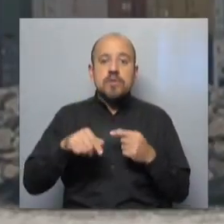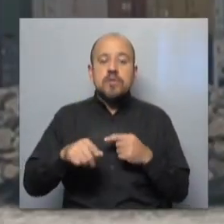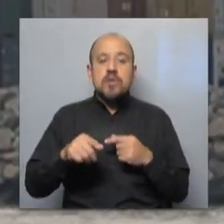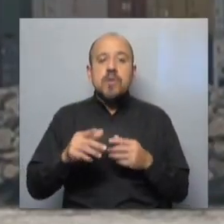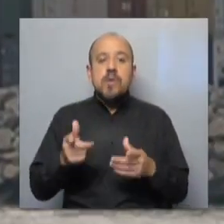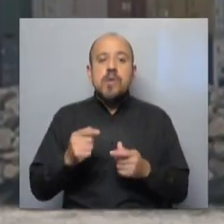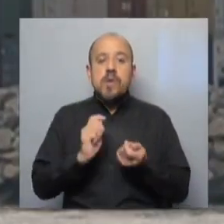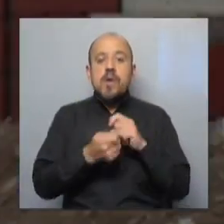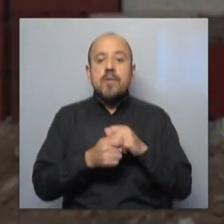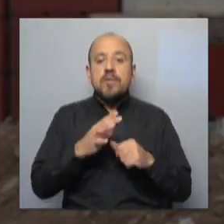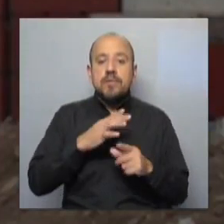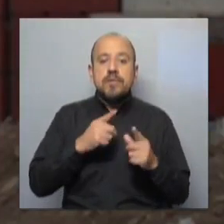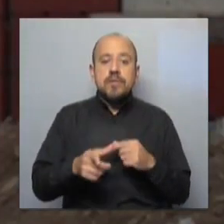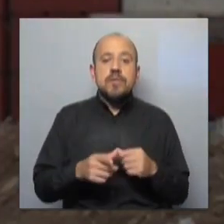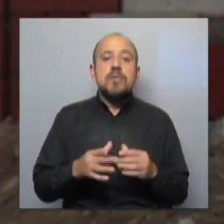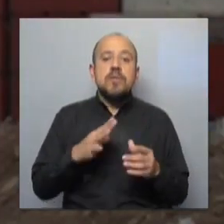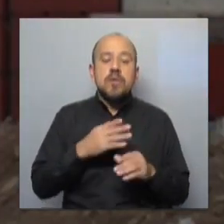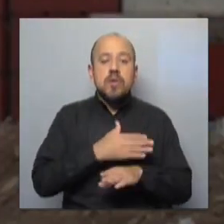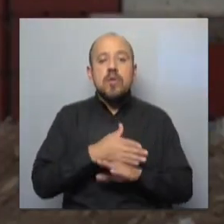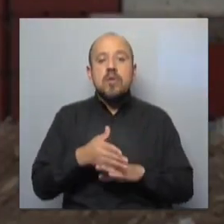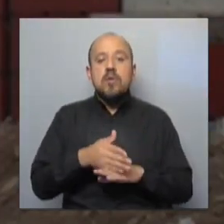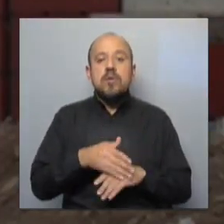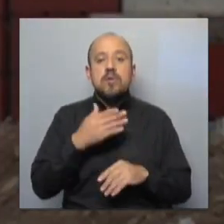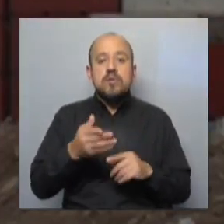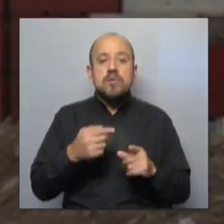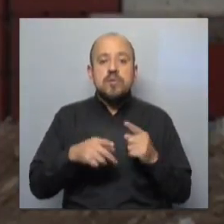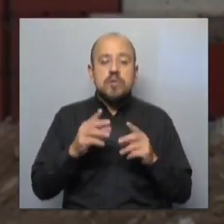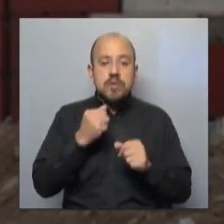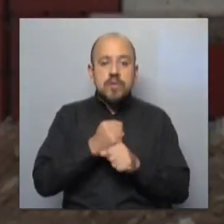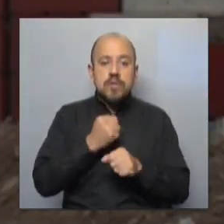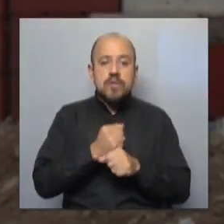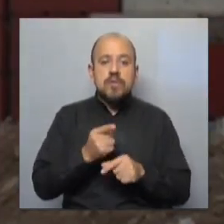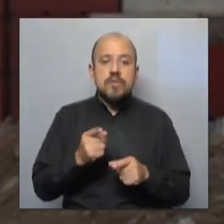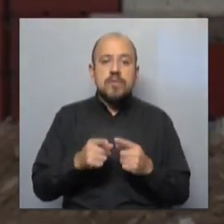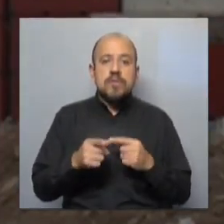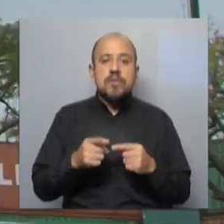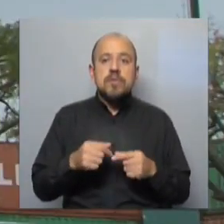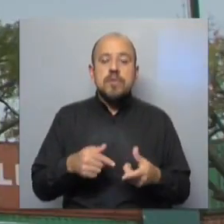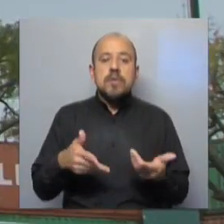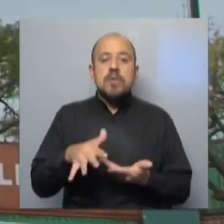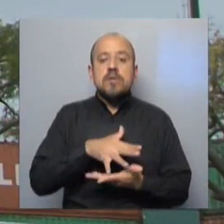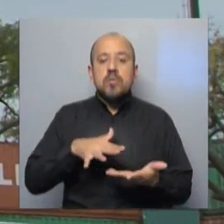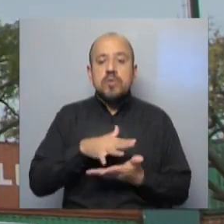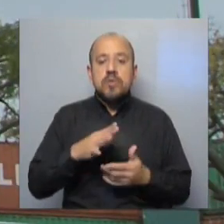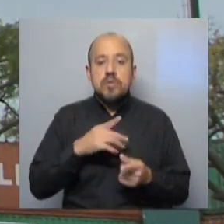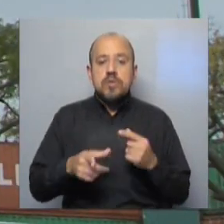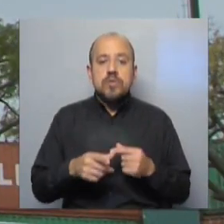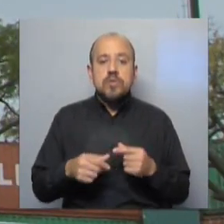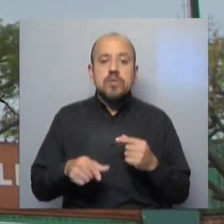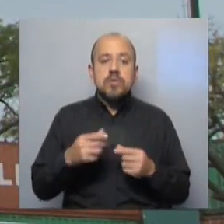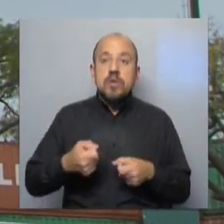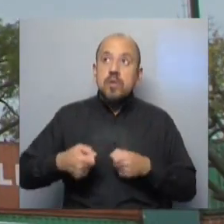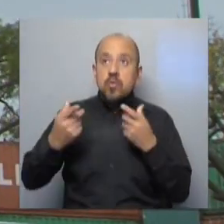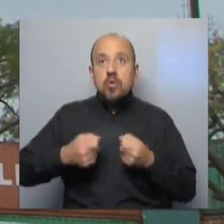tipo de cambio y está teniendo y tendrá consecuencias sobre el empleo la actual situación perjudica al sector exportador